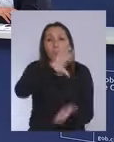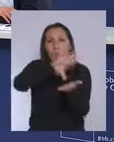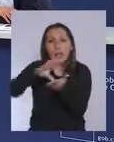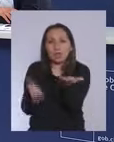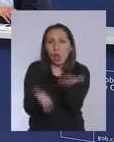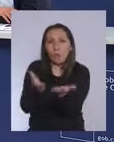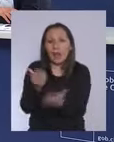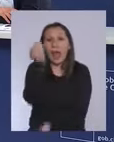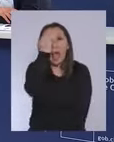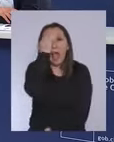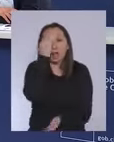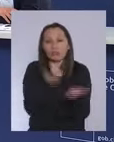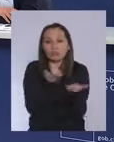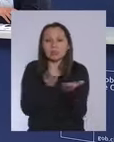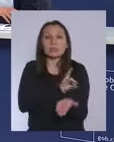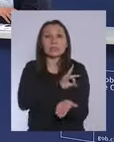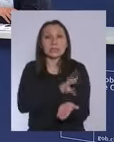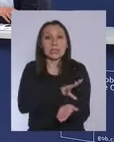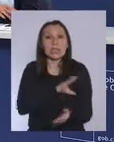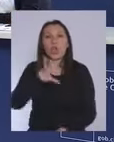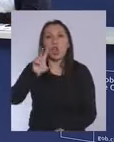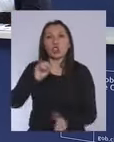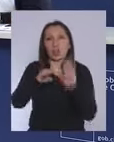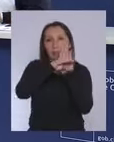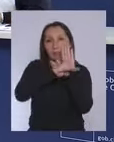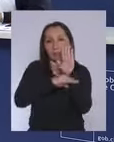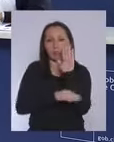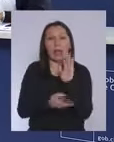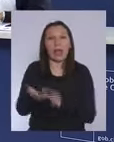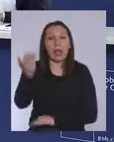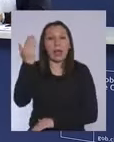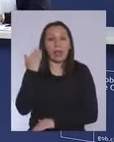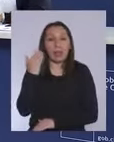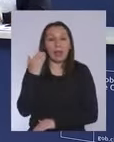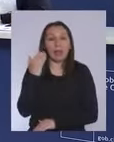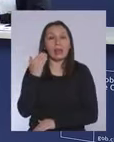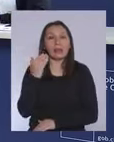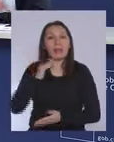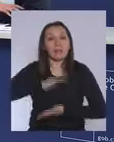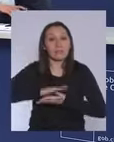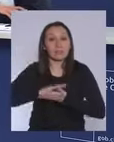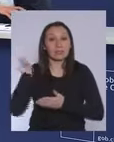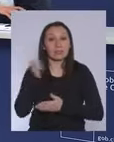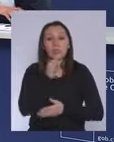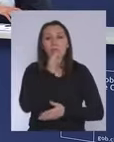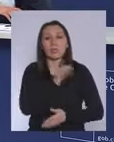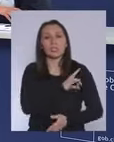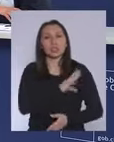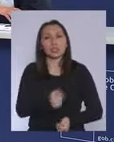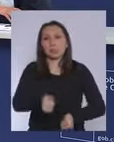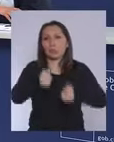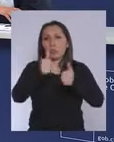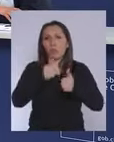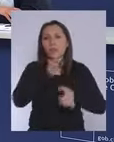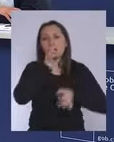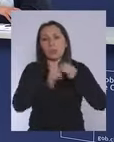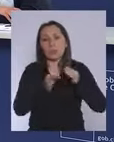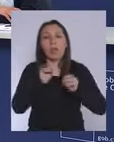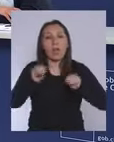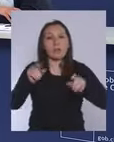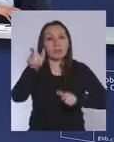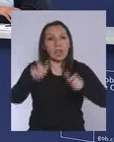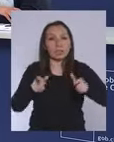y ubicó a chile lugar 80 usted ministro antes de que fuera de fiestas patrias destacaban las cifras que tenía nuestro país y llama a